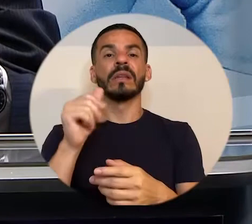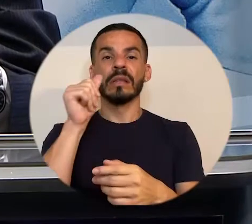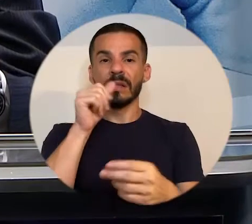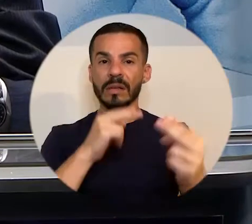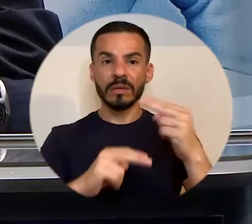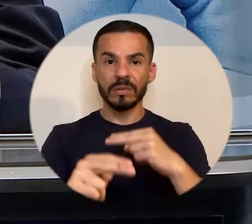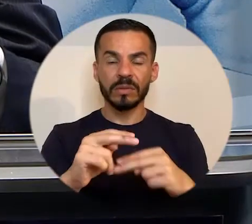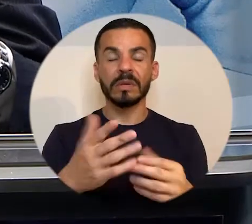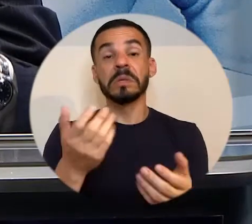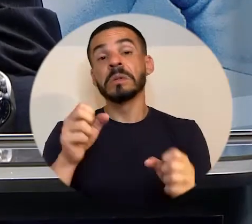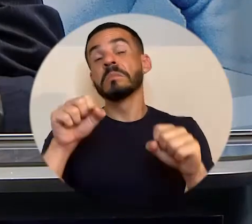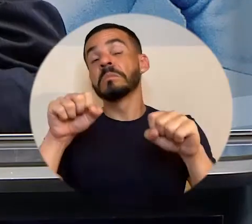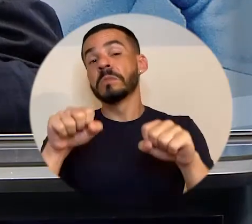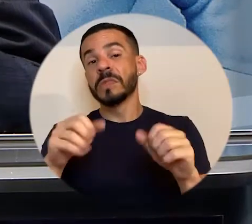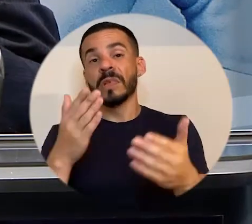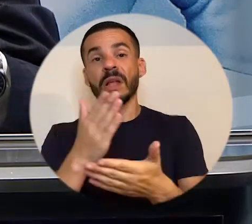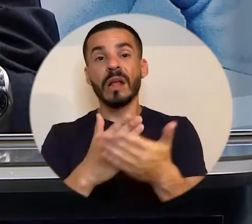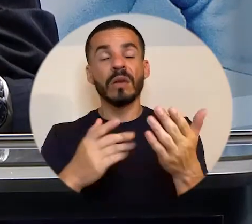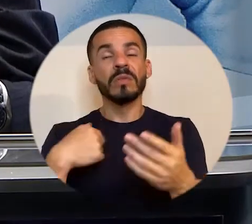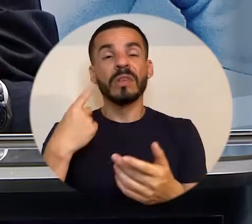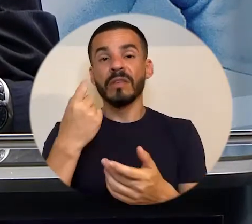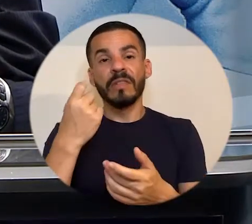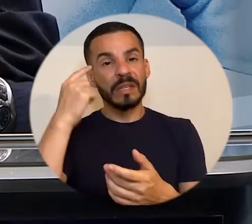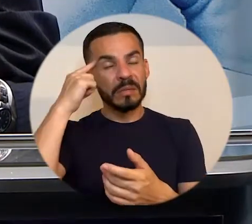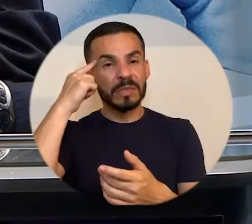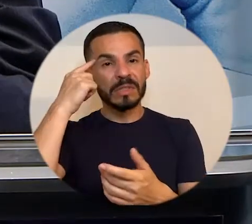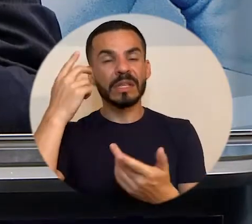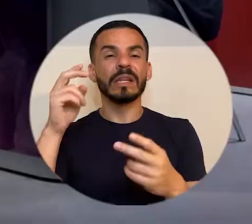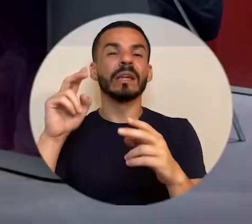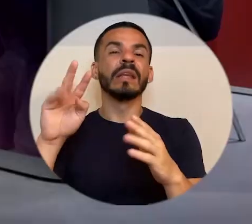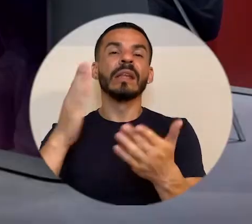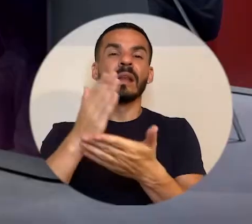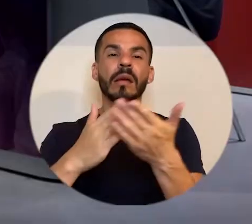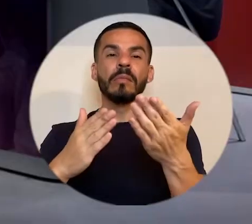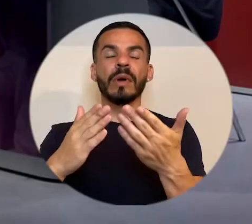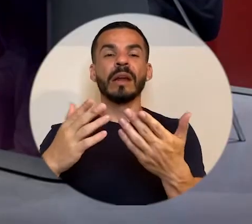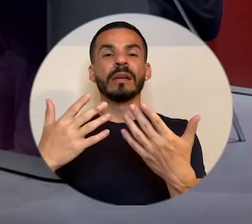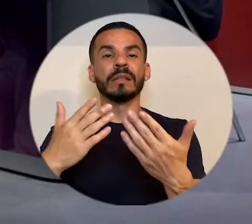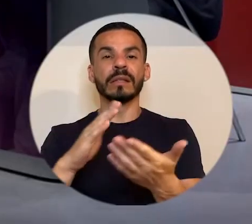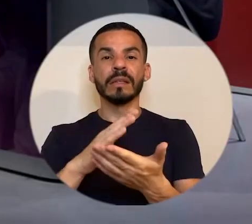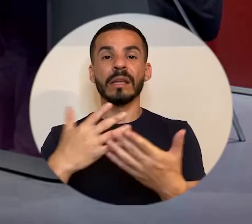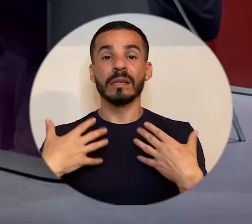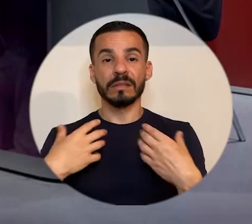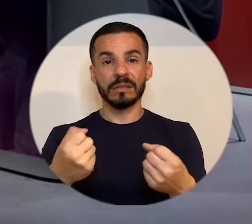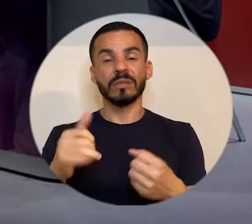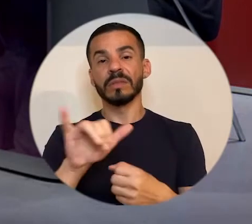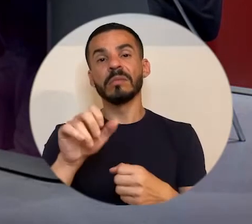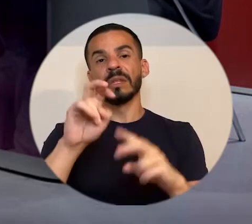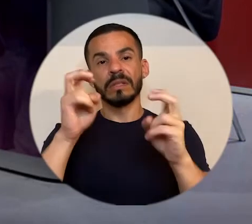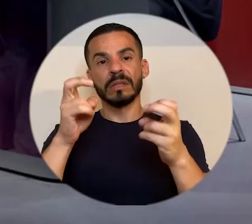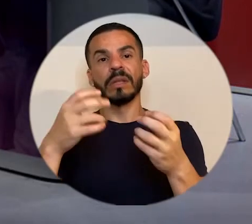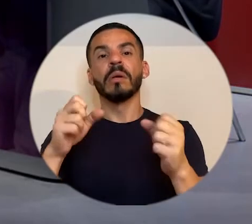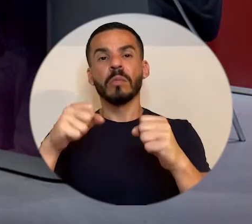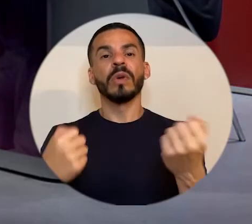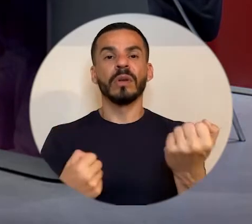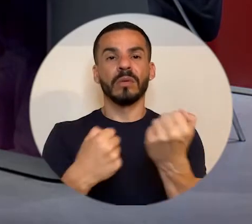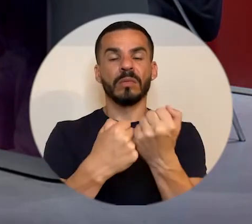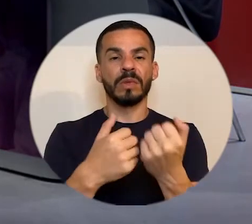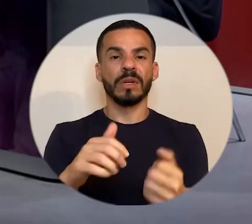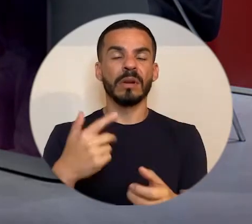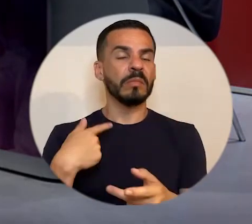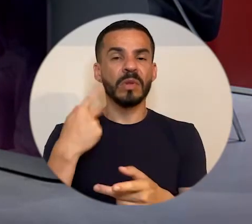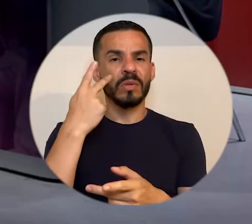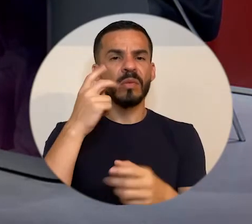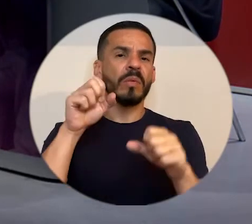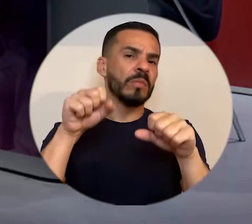en narcotráfico y posiblemente alguna que no estamos pensando ahora en términos de la parte sanitaria, que podría ser un tema también que puede haber colaboración.